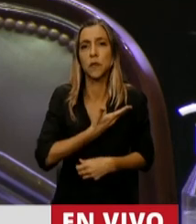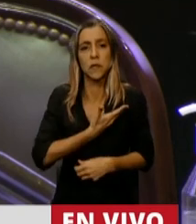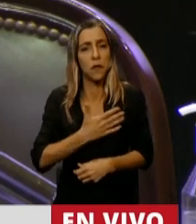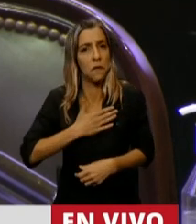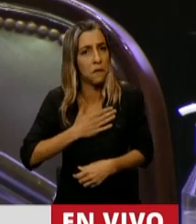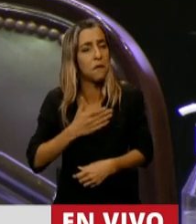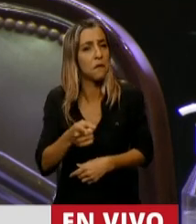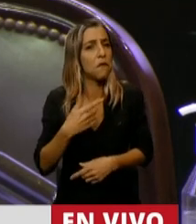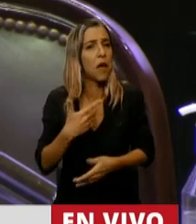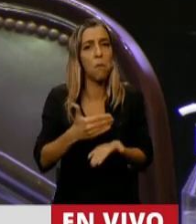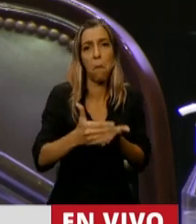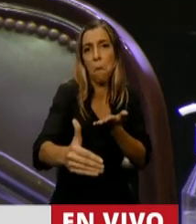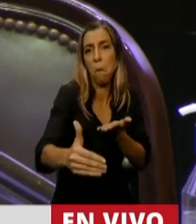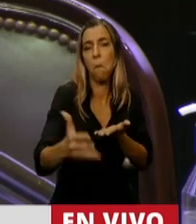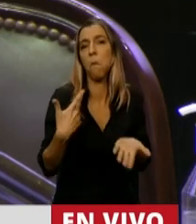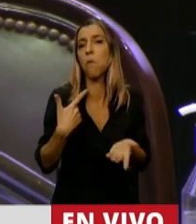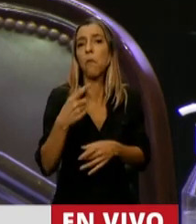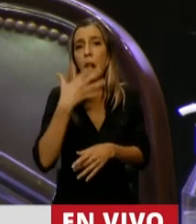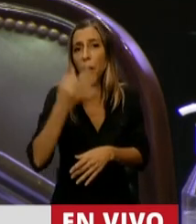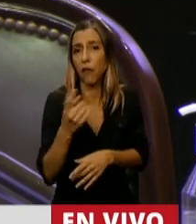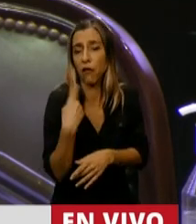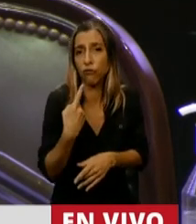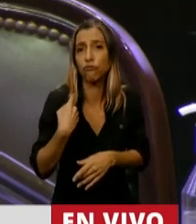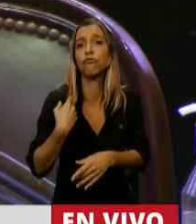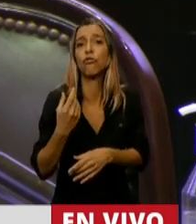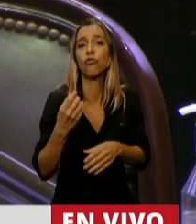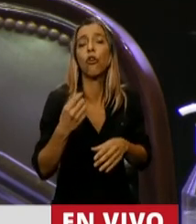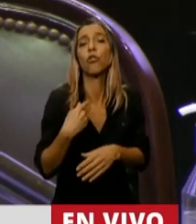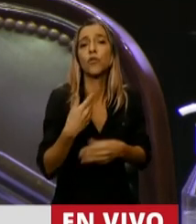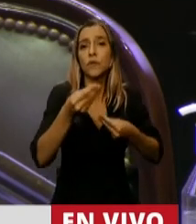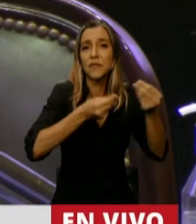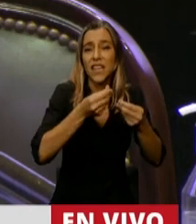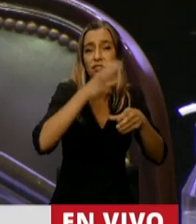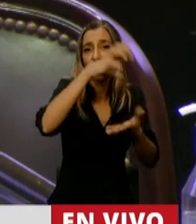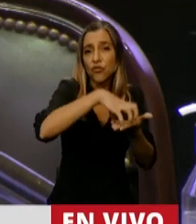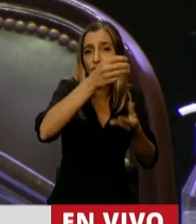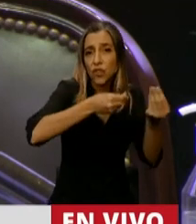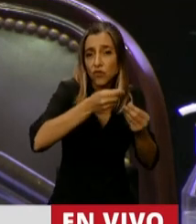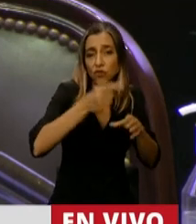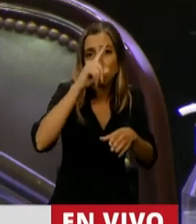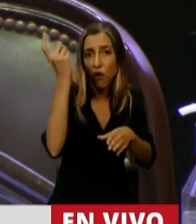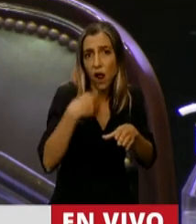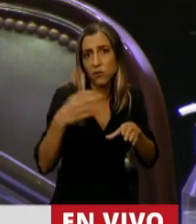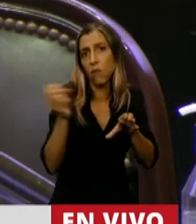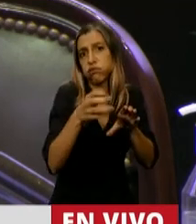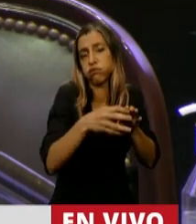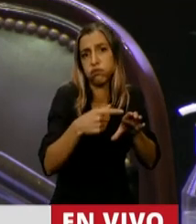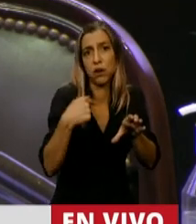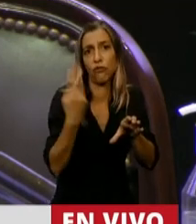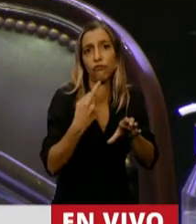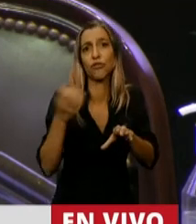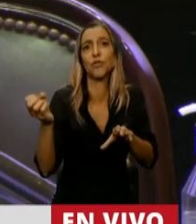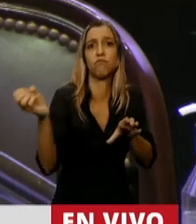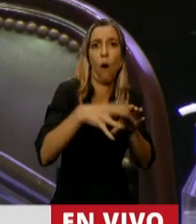aporta al Tesoro Nacional y de las que menos recibe en este presupuesto 2021, que no muestra un camino